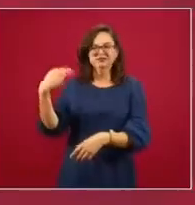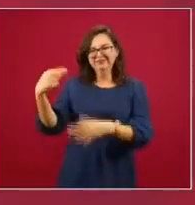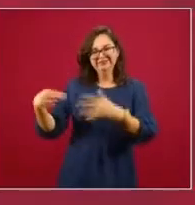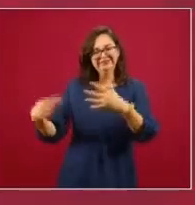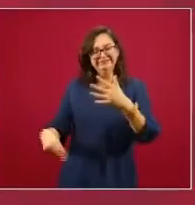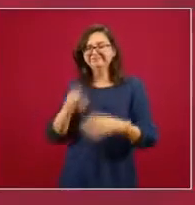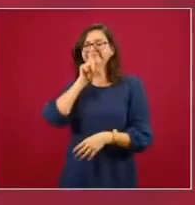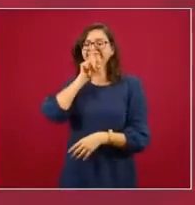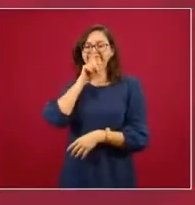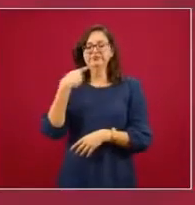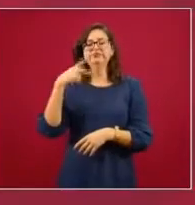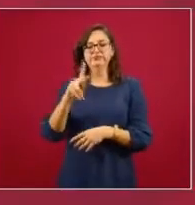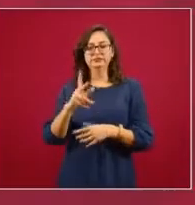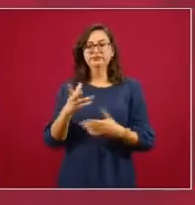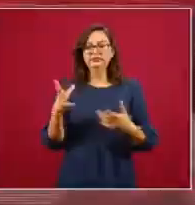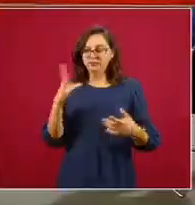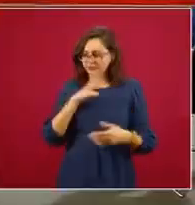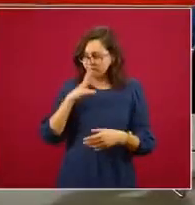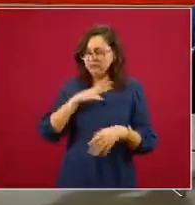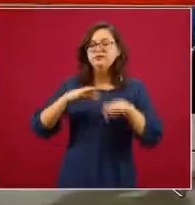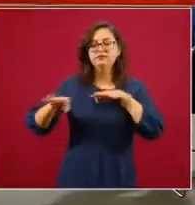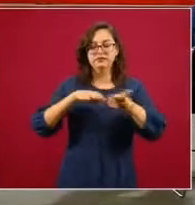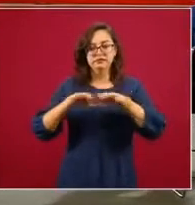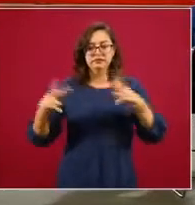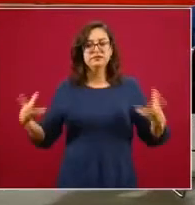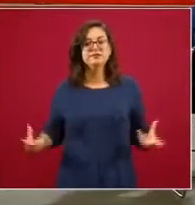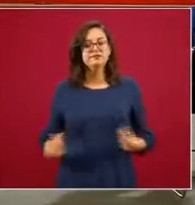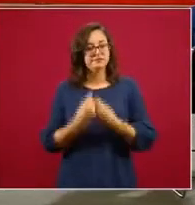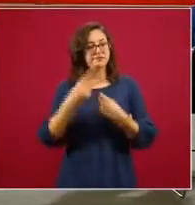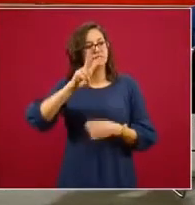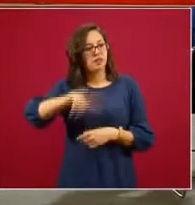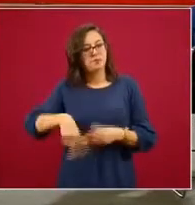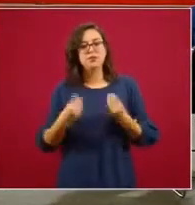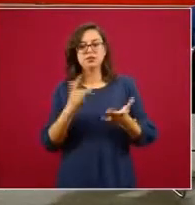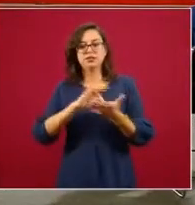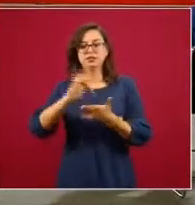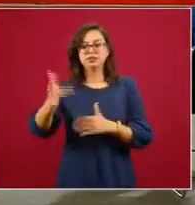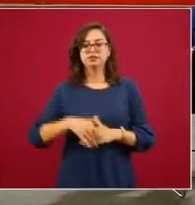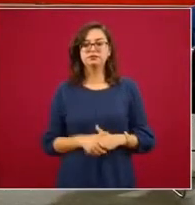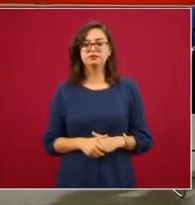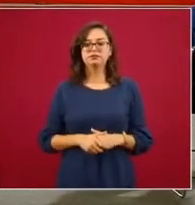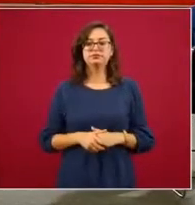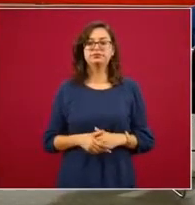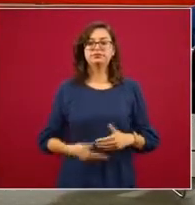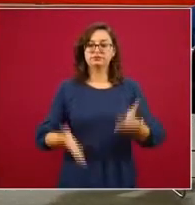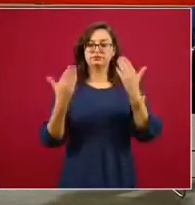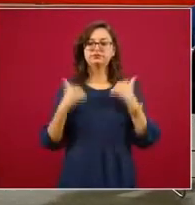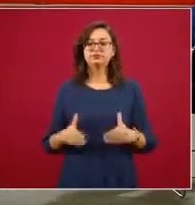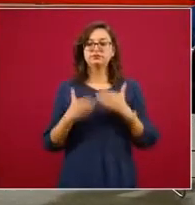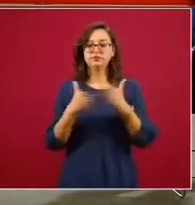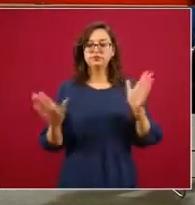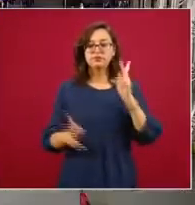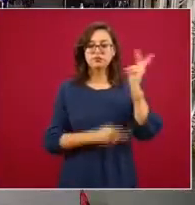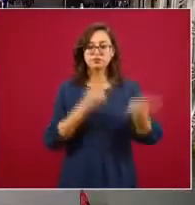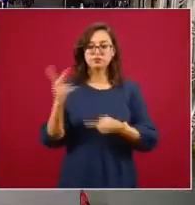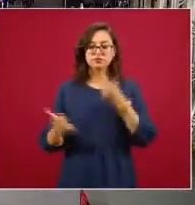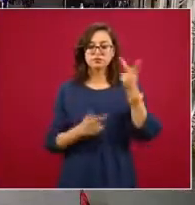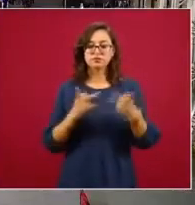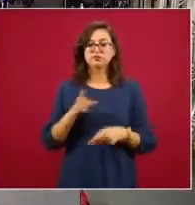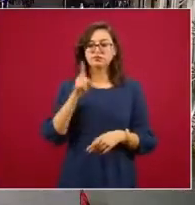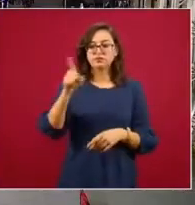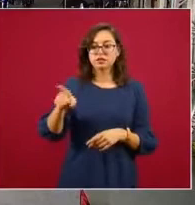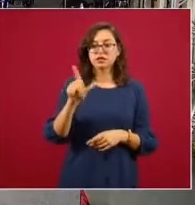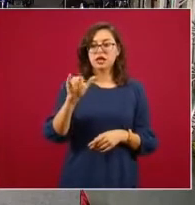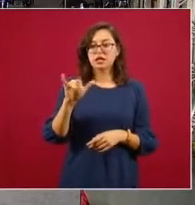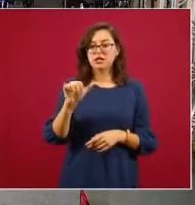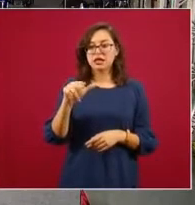tener este trabajo muy fluido y muy articulado. Muchas gracias, Guillermo. Gracias, Diana. Vamos a abrir a preguntas y respuestas. Liliana Noble,